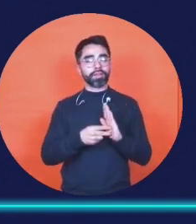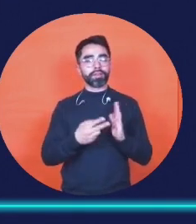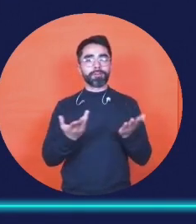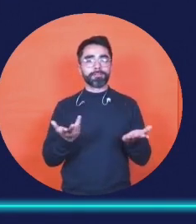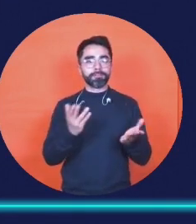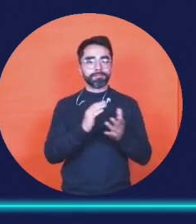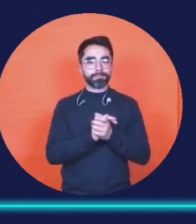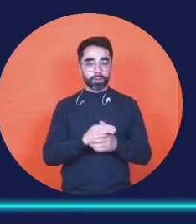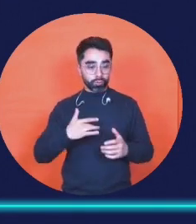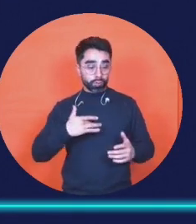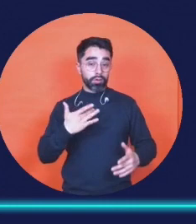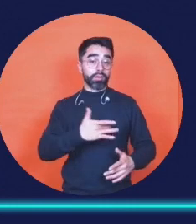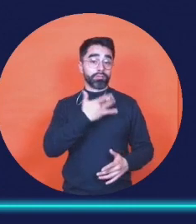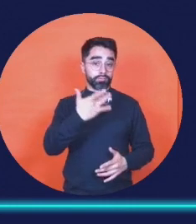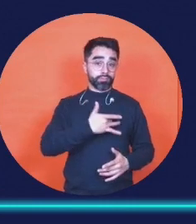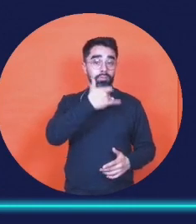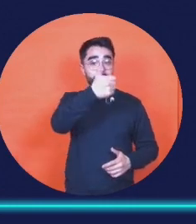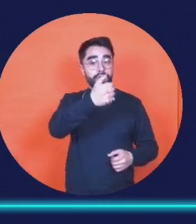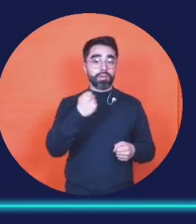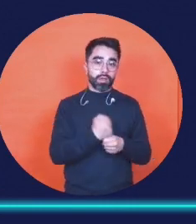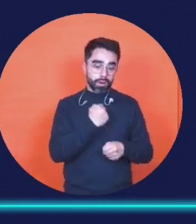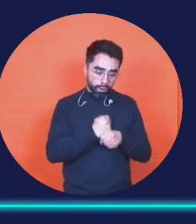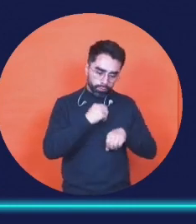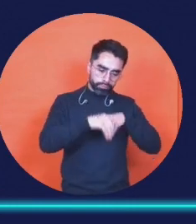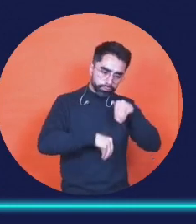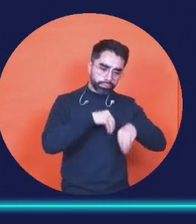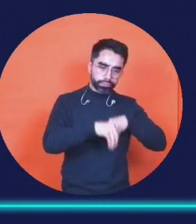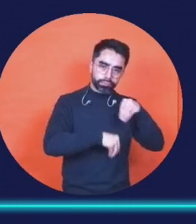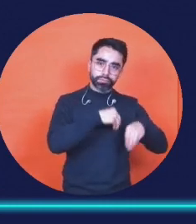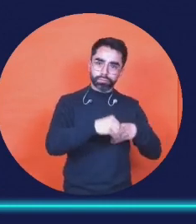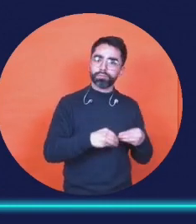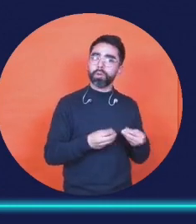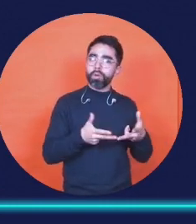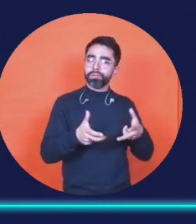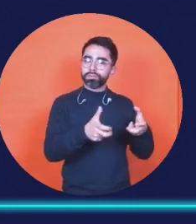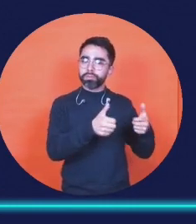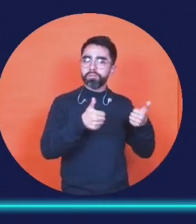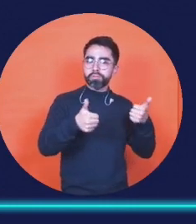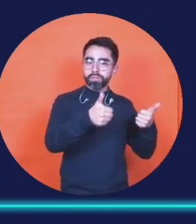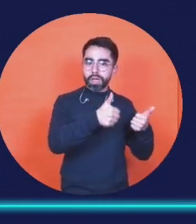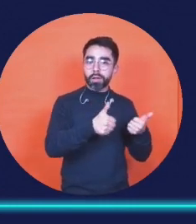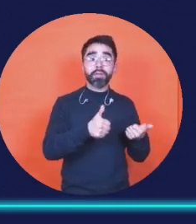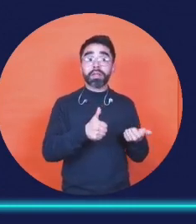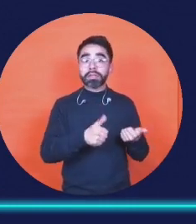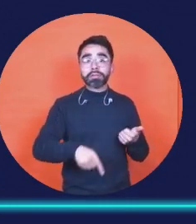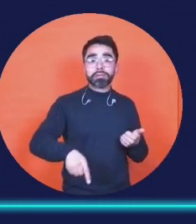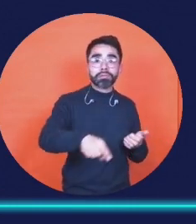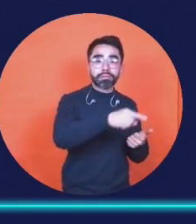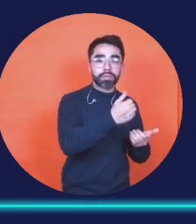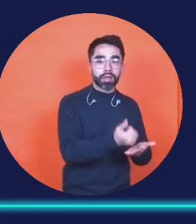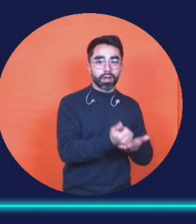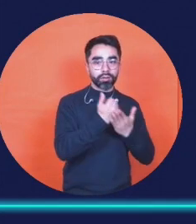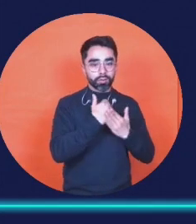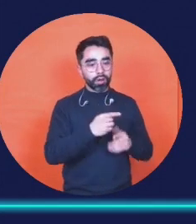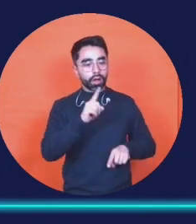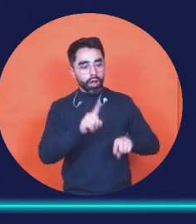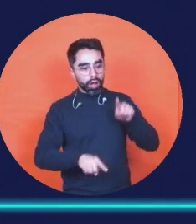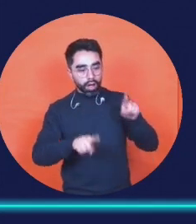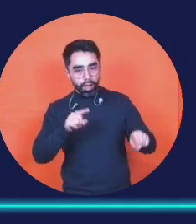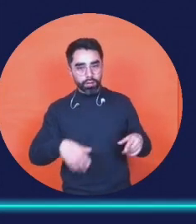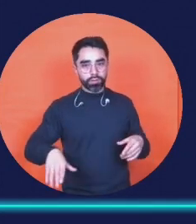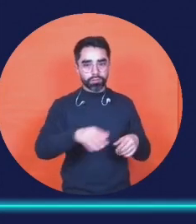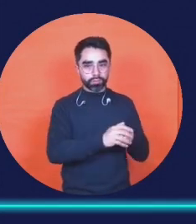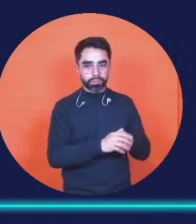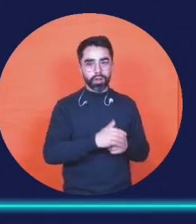hay un placer en el trabajo que tenemos nosotros y es que podemos experimentar durante algunas temporadas hacer testing, en otras